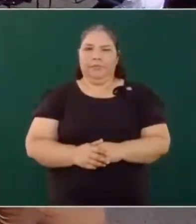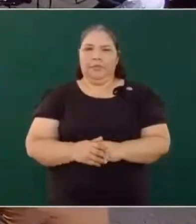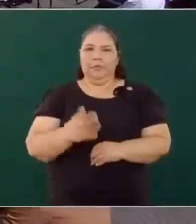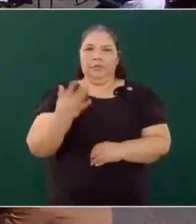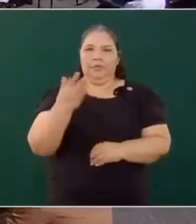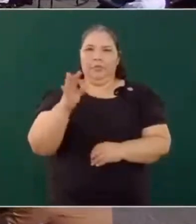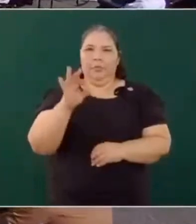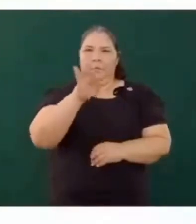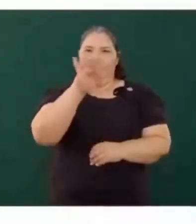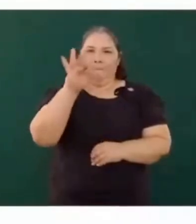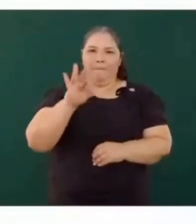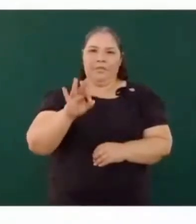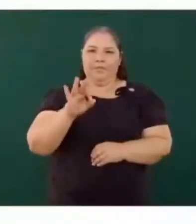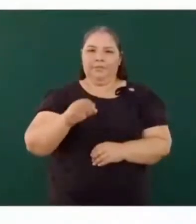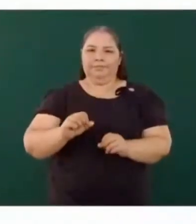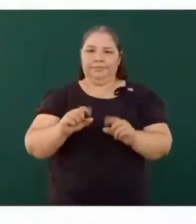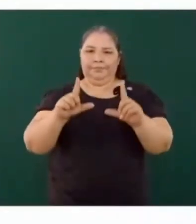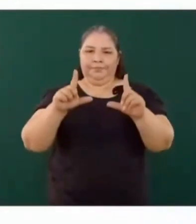50%.